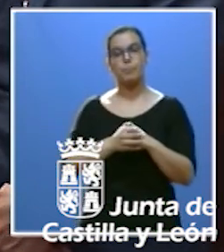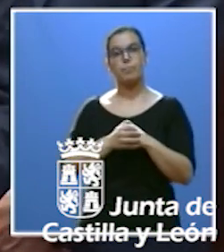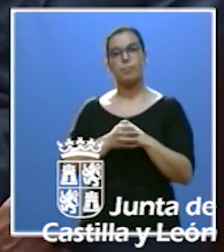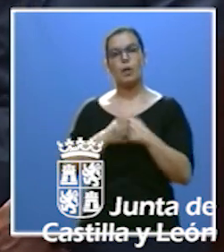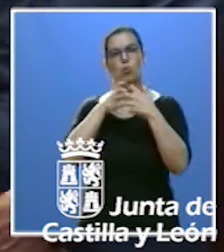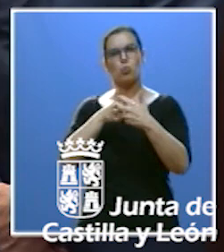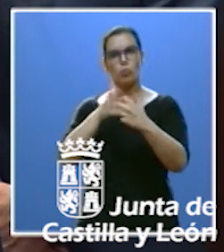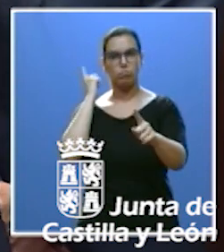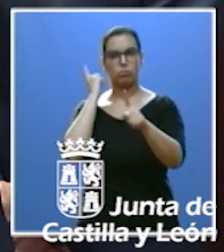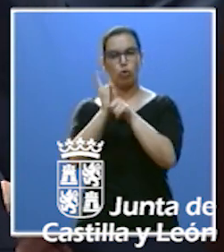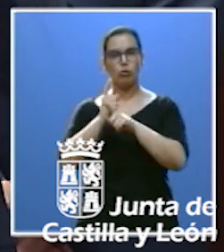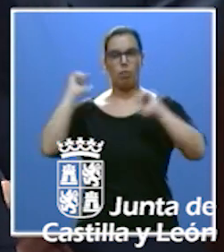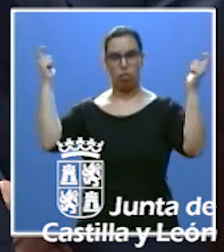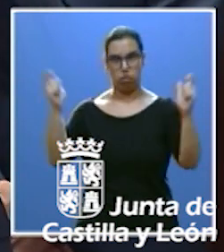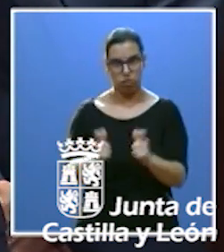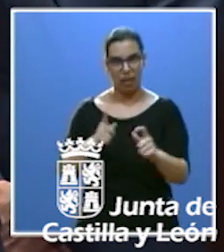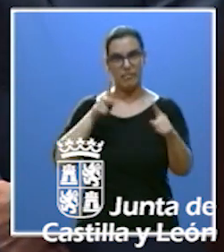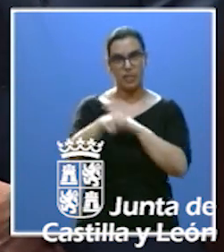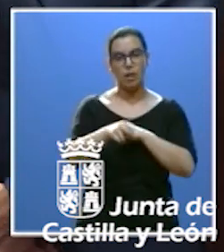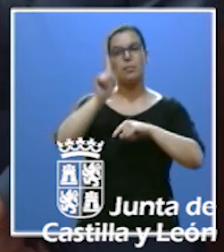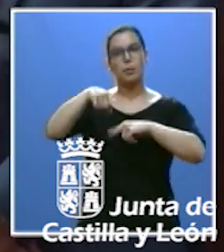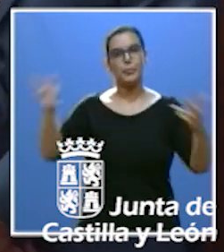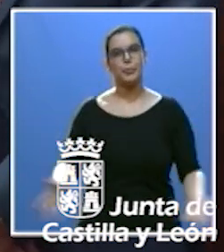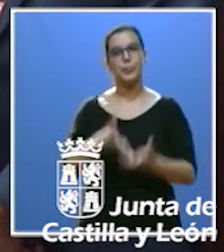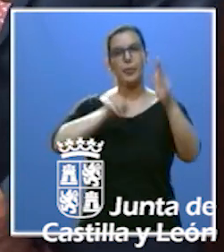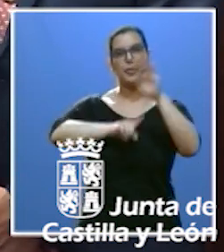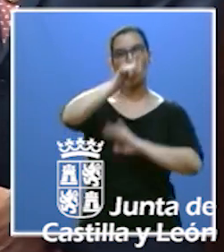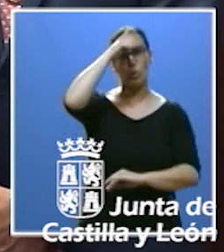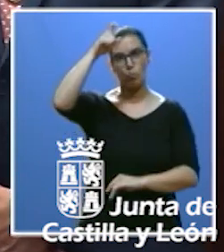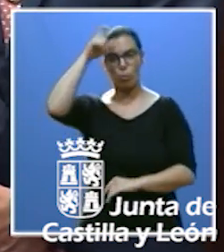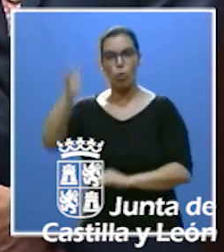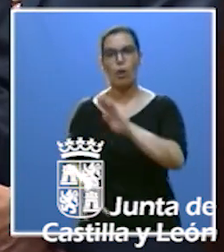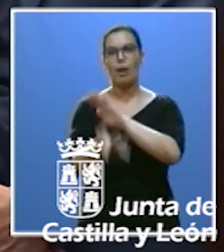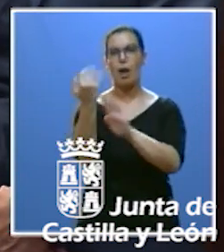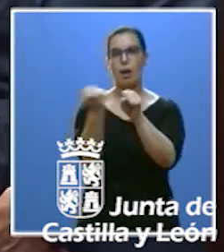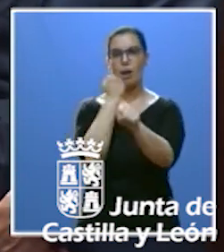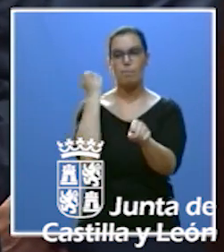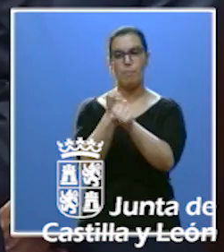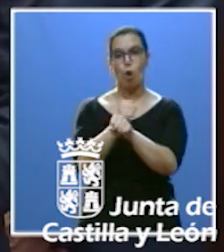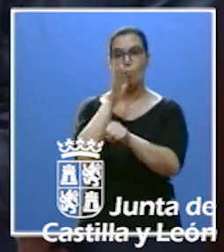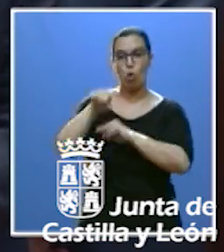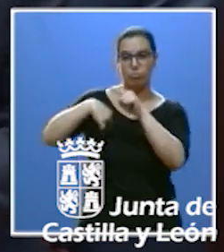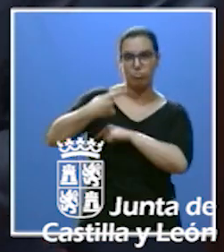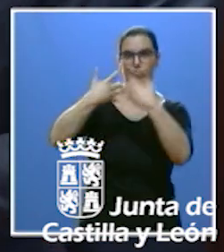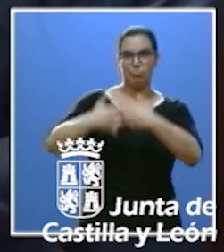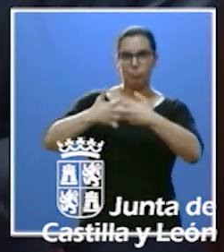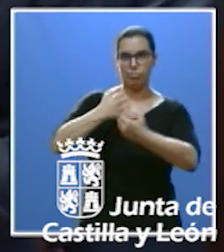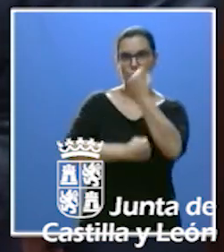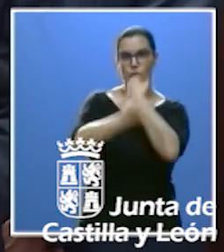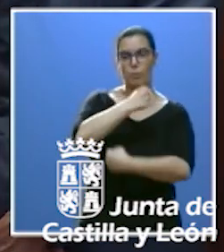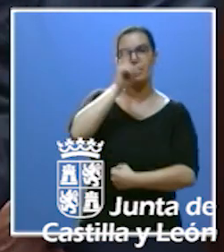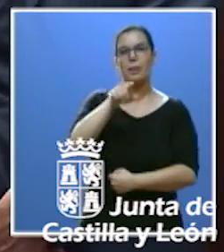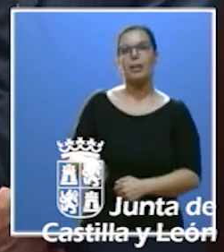combatir la despoblación, impulsar el desarrollo rural, generar empleo como motor de nuestra economía e insistir